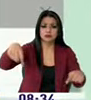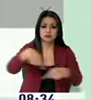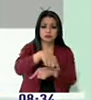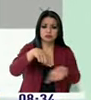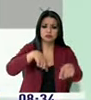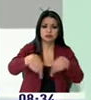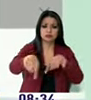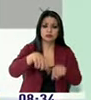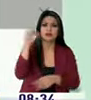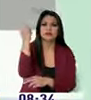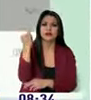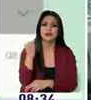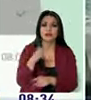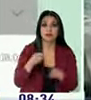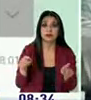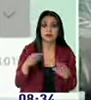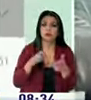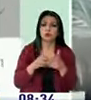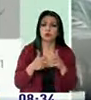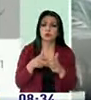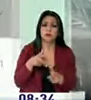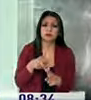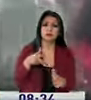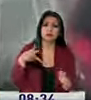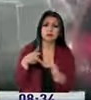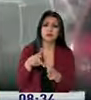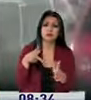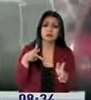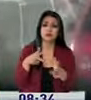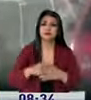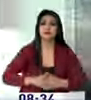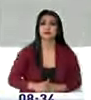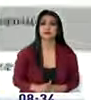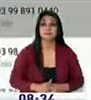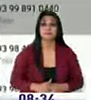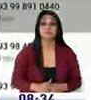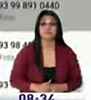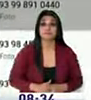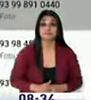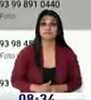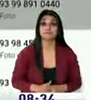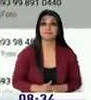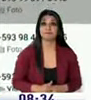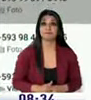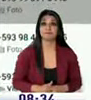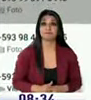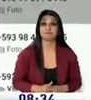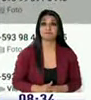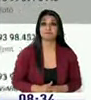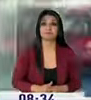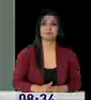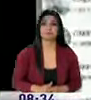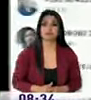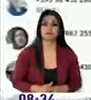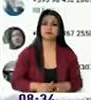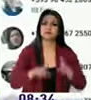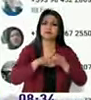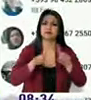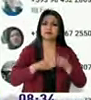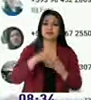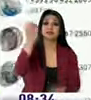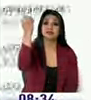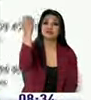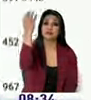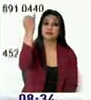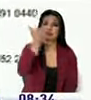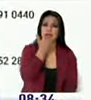en verdes de la calle Kerry, cosa que causa tremendas filas y malestar. Bueno, el tráfico que está ahí, ¿eh? Hay muchos semáforos que están